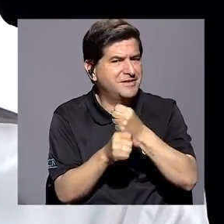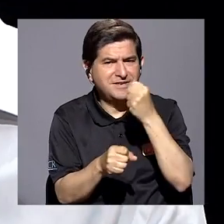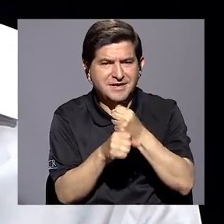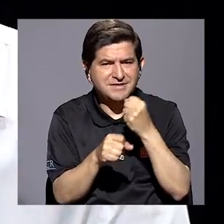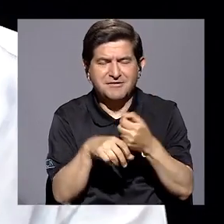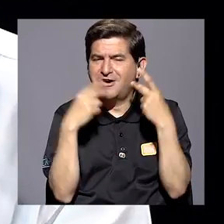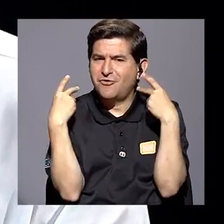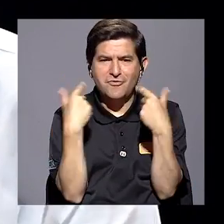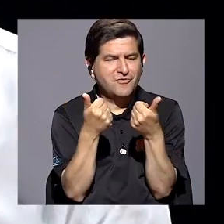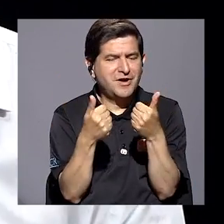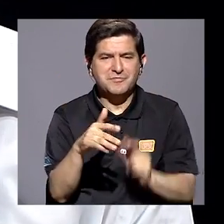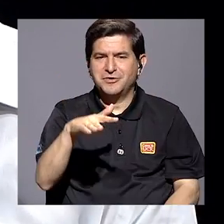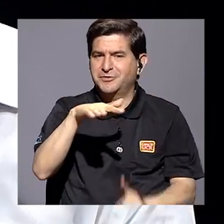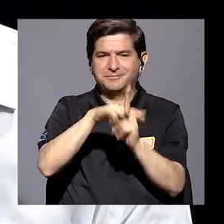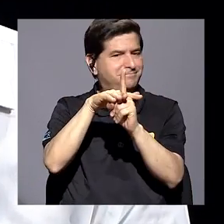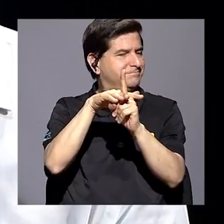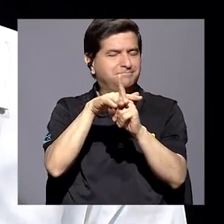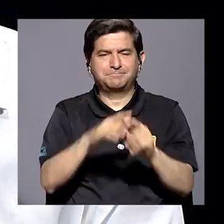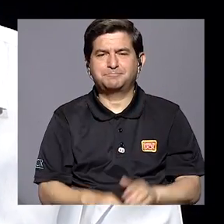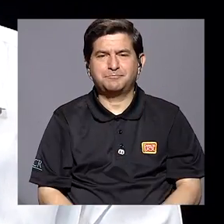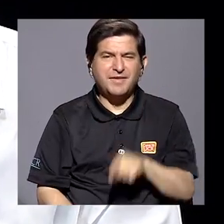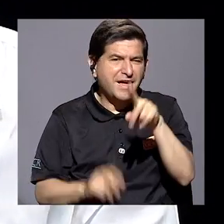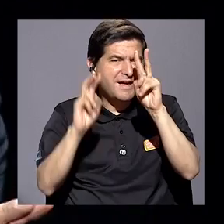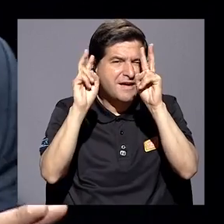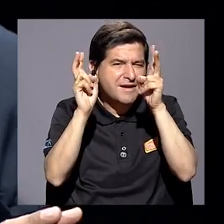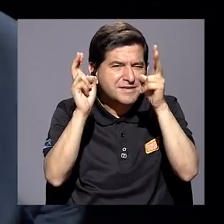empleos de la noche a la mañana